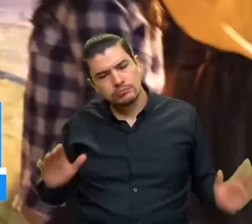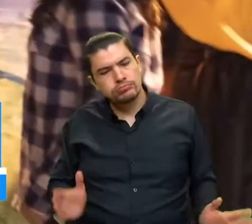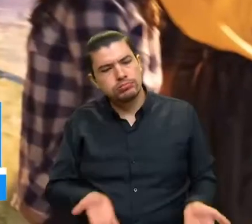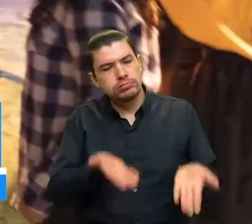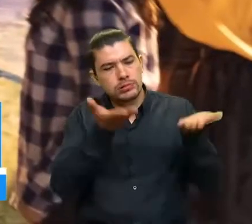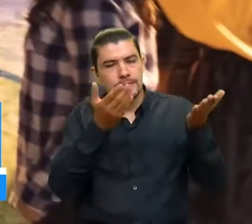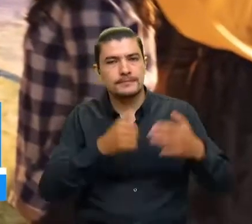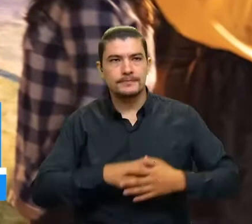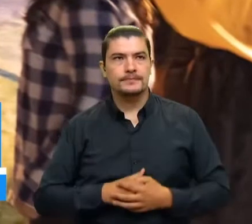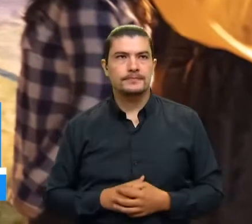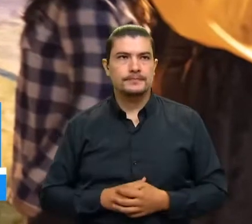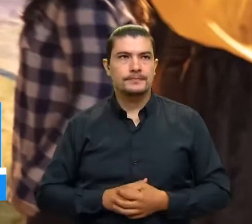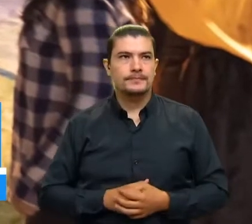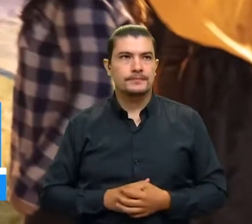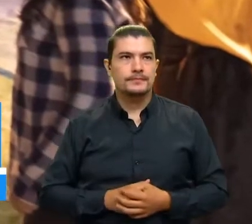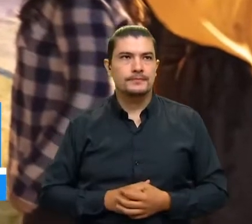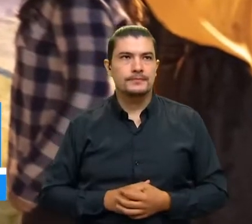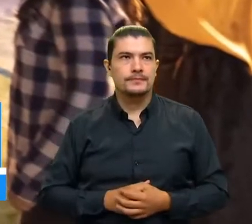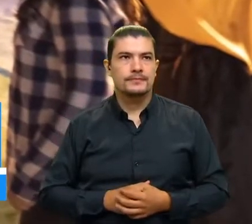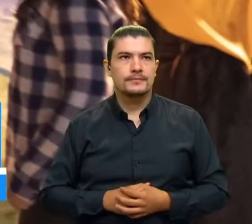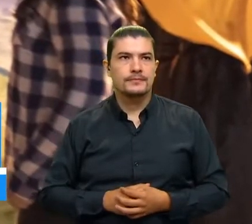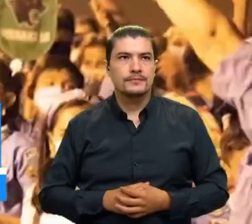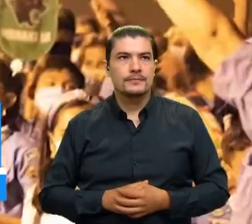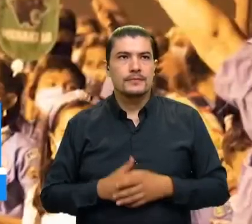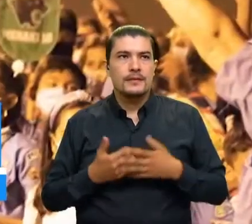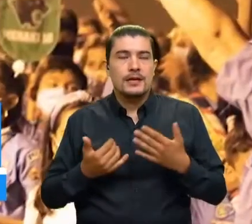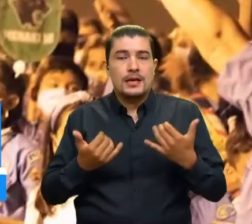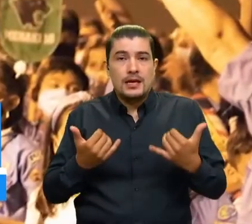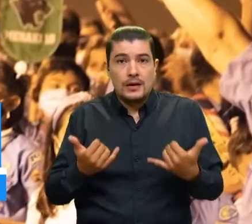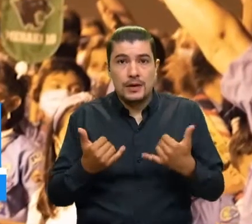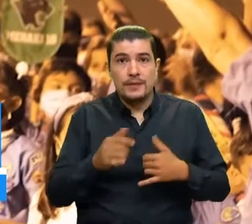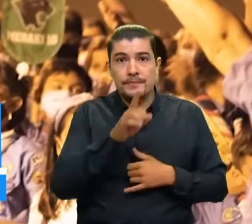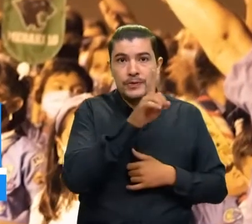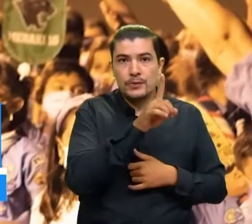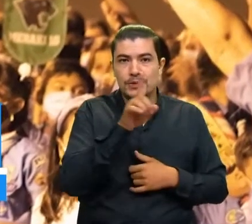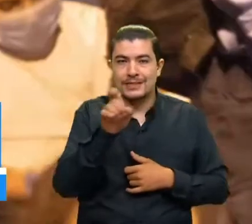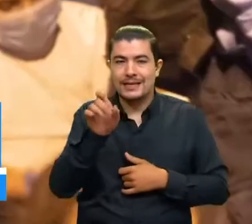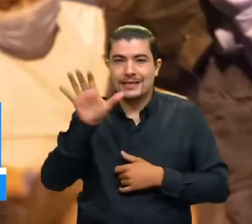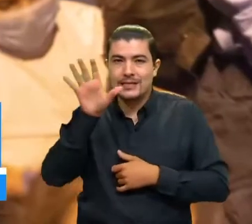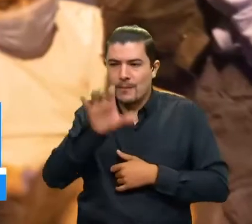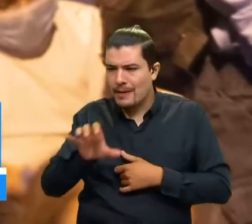ciertos objetivos que quiera proponerse. Actualmente están presentes en 165